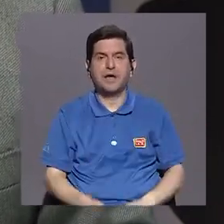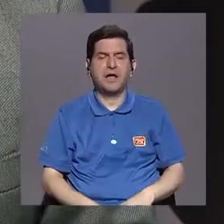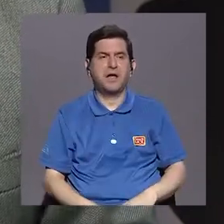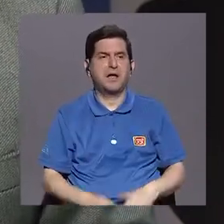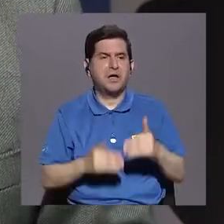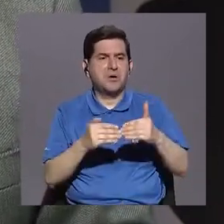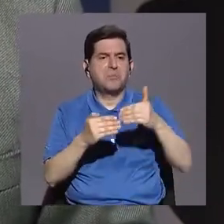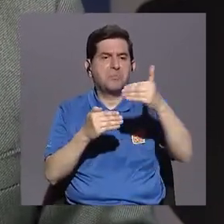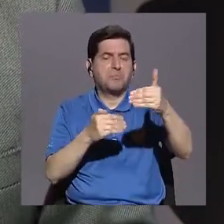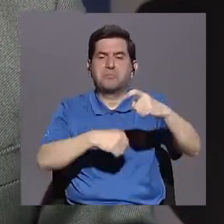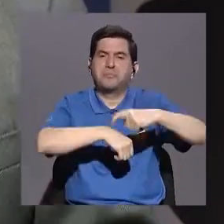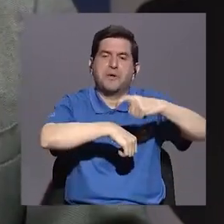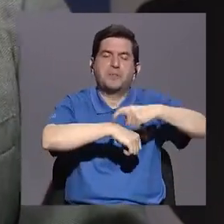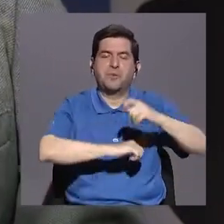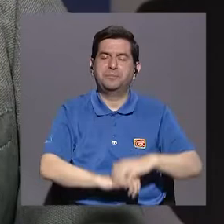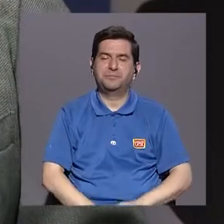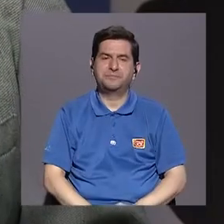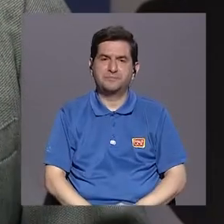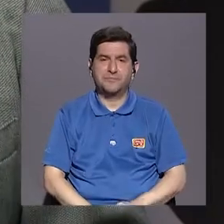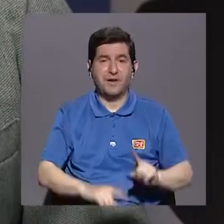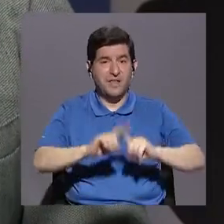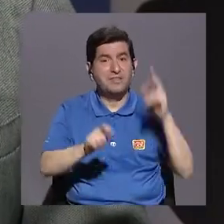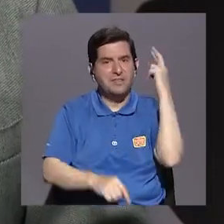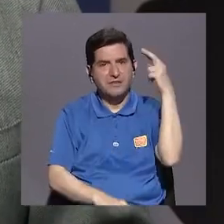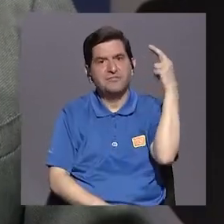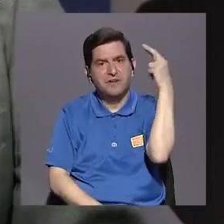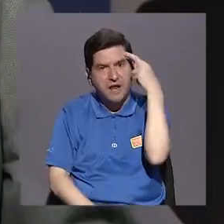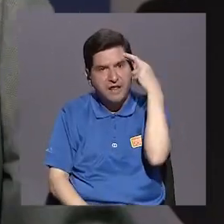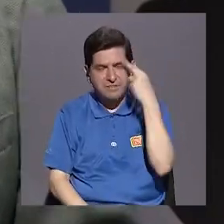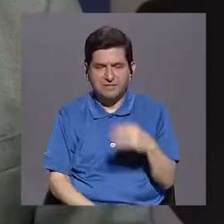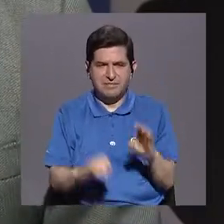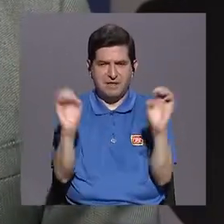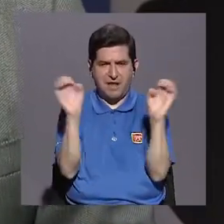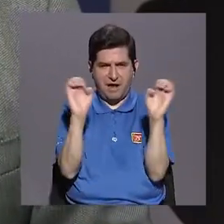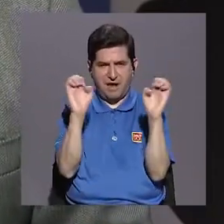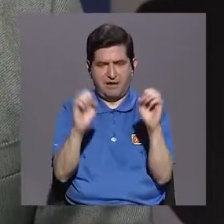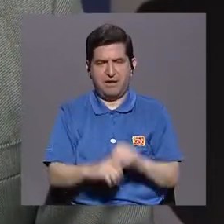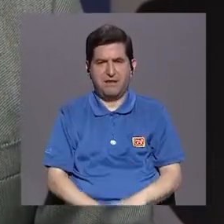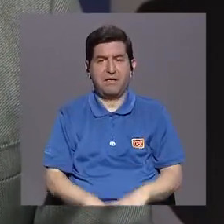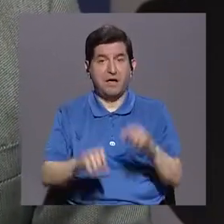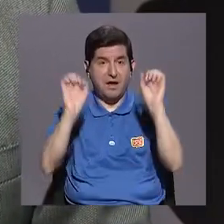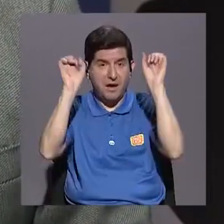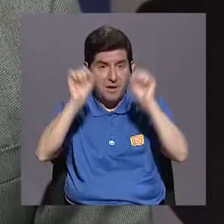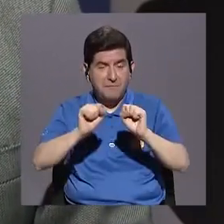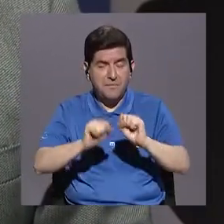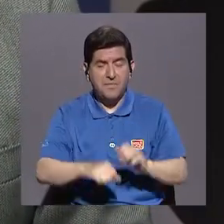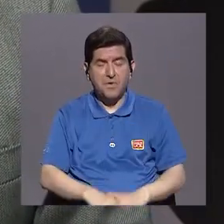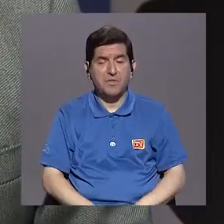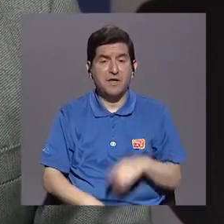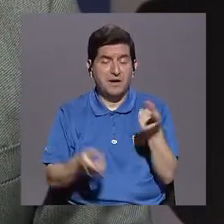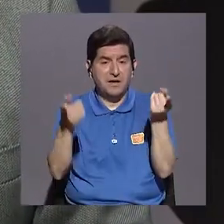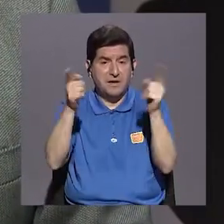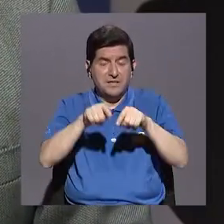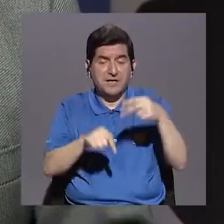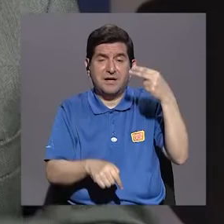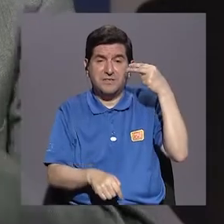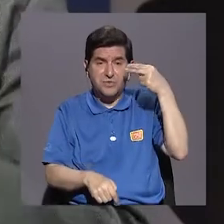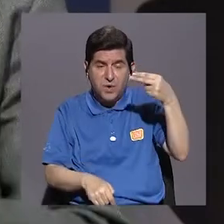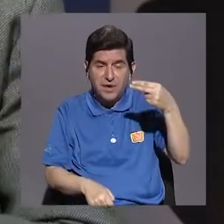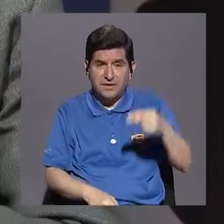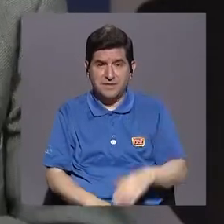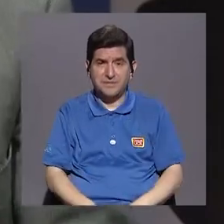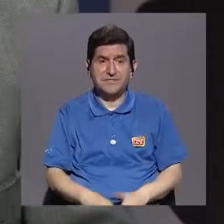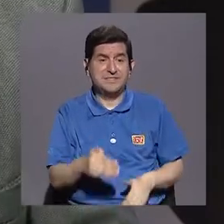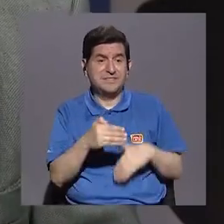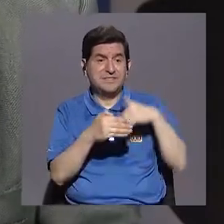un rato bueno por varias razones la energía para hacerla la energía para hacer el hidrógeno que